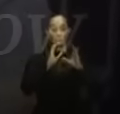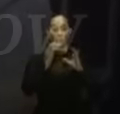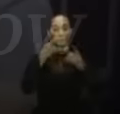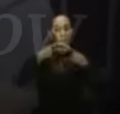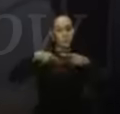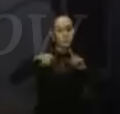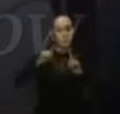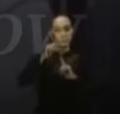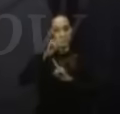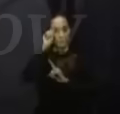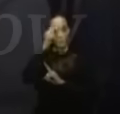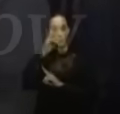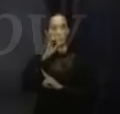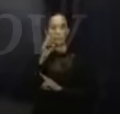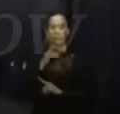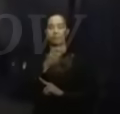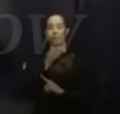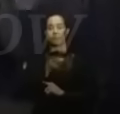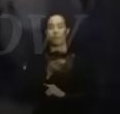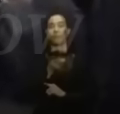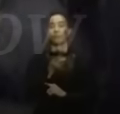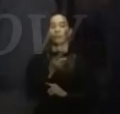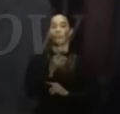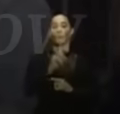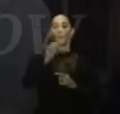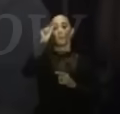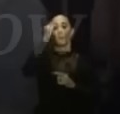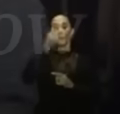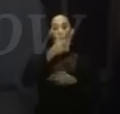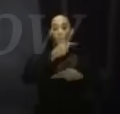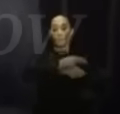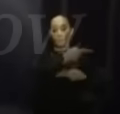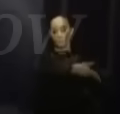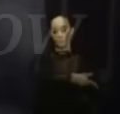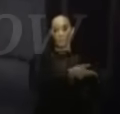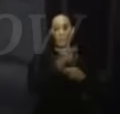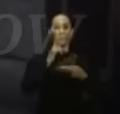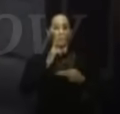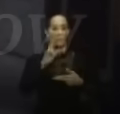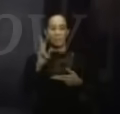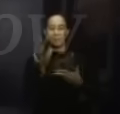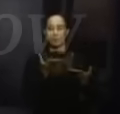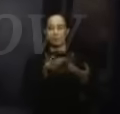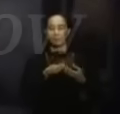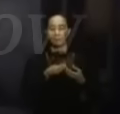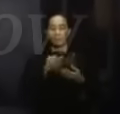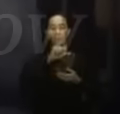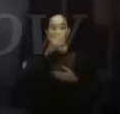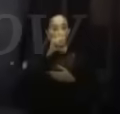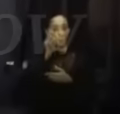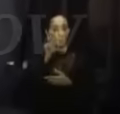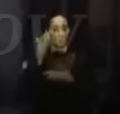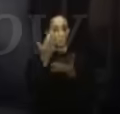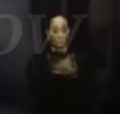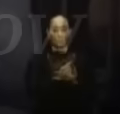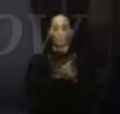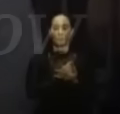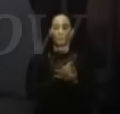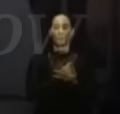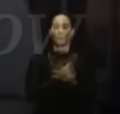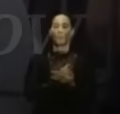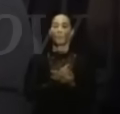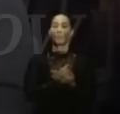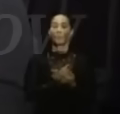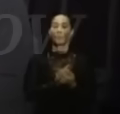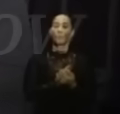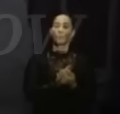envió el gobierno dominicano al gobierno de Haití, ¿qué respuesta ha tenido? Otra preguntita, aprovecharme que no me ha venido a la